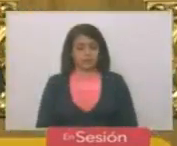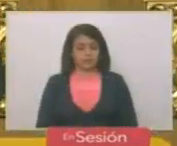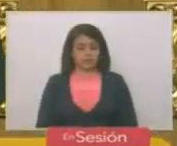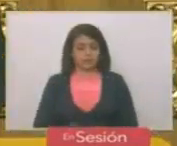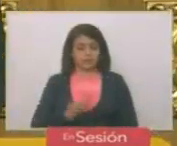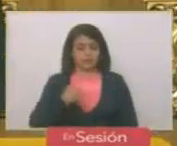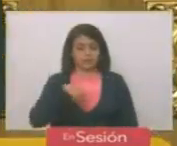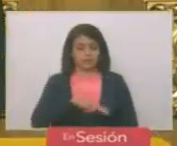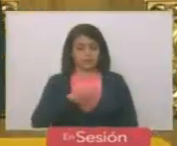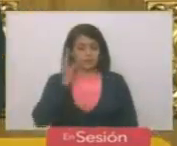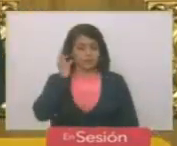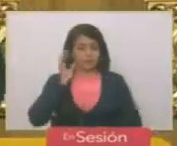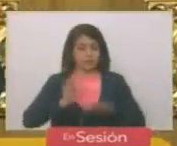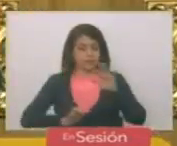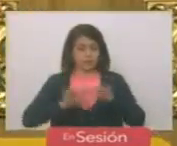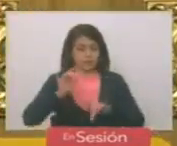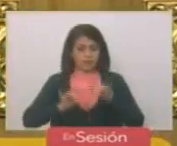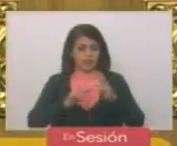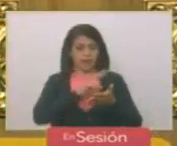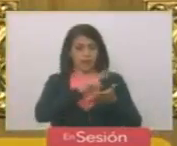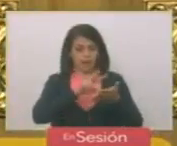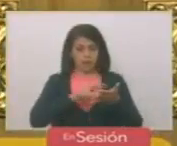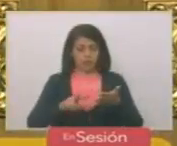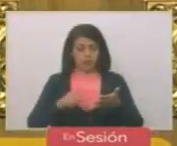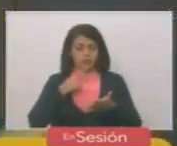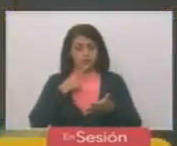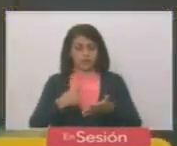nuestra querida secretaria,